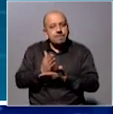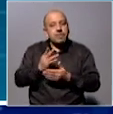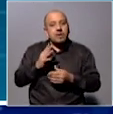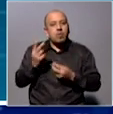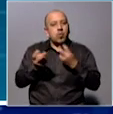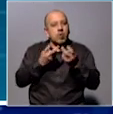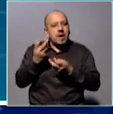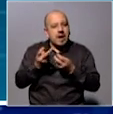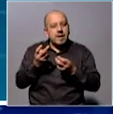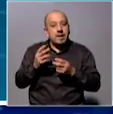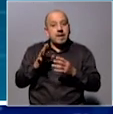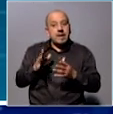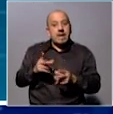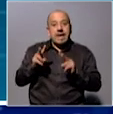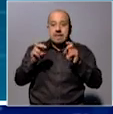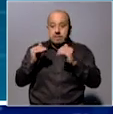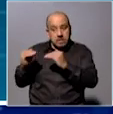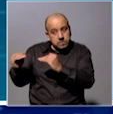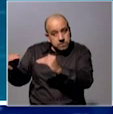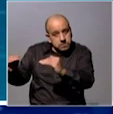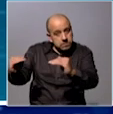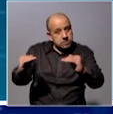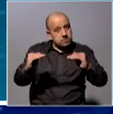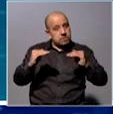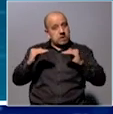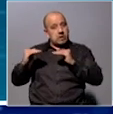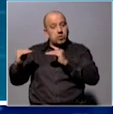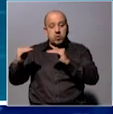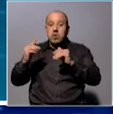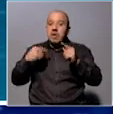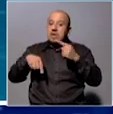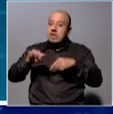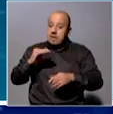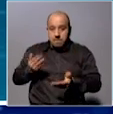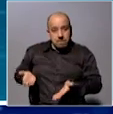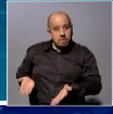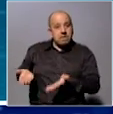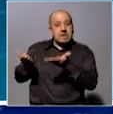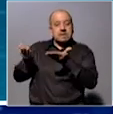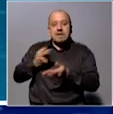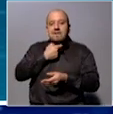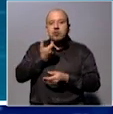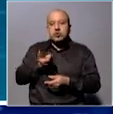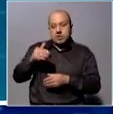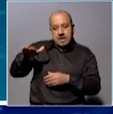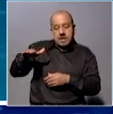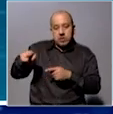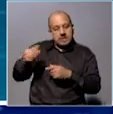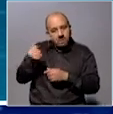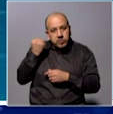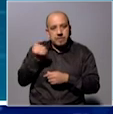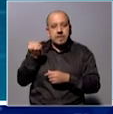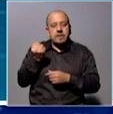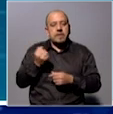rescatar la horizontalidad de todos y sobre todo realzar la voz del niño, que me parece